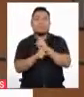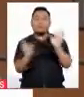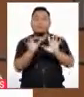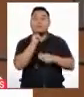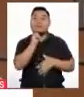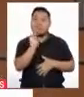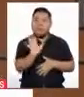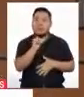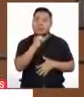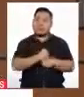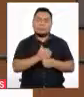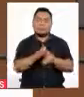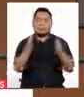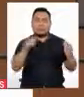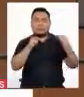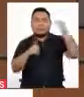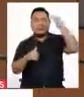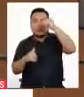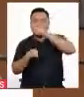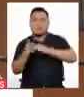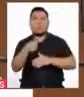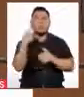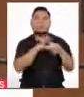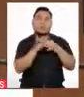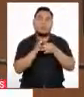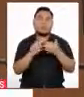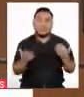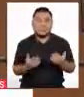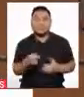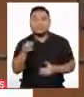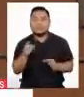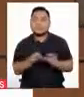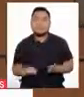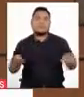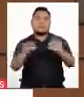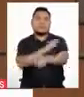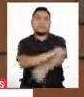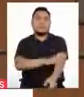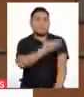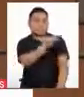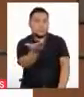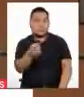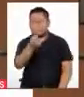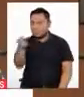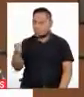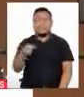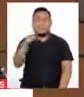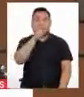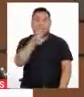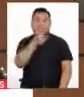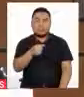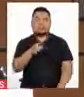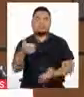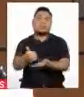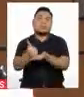Esto todavía queda mucho trabajo y lo vamos a hacer juntos. Y para eso es fundamental a ustedes, a ustedes, a la prensa,